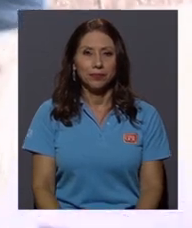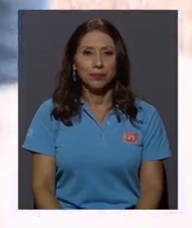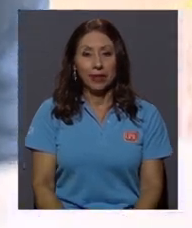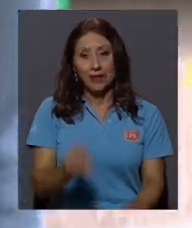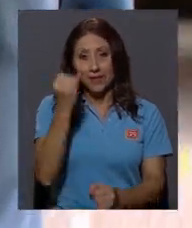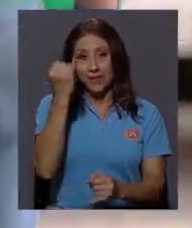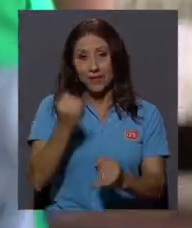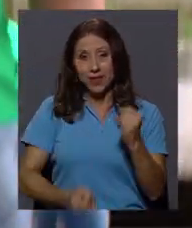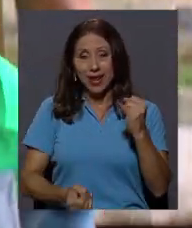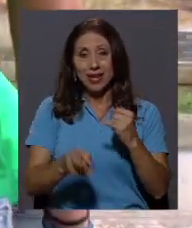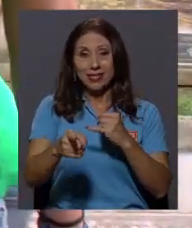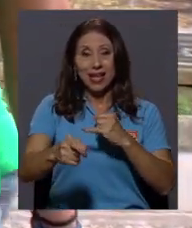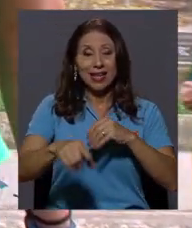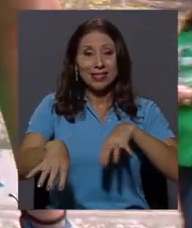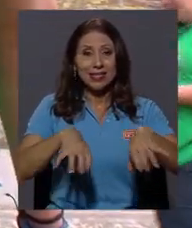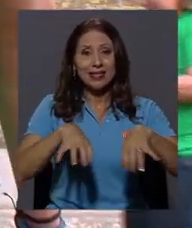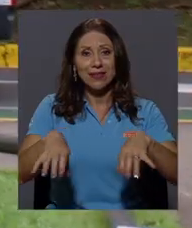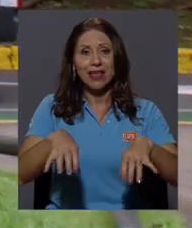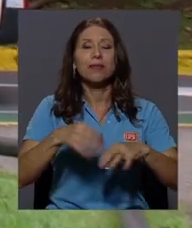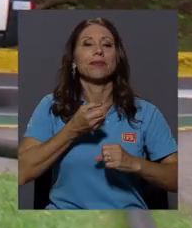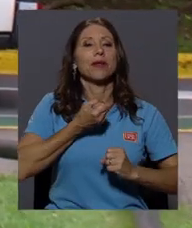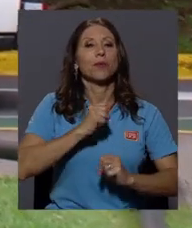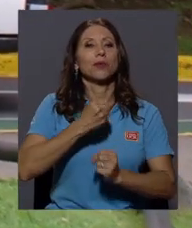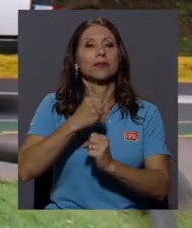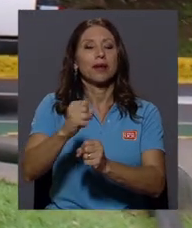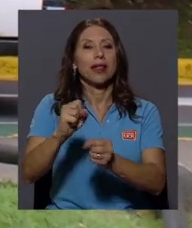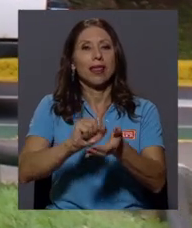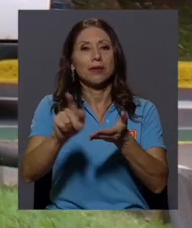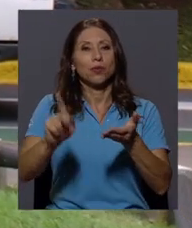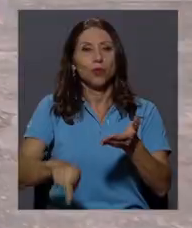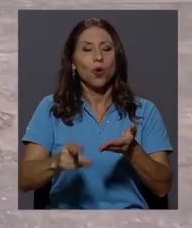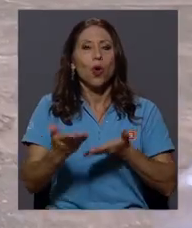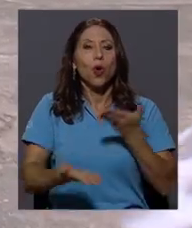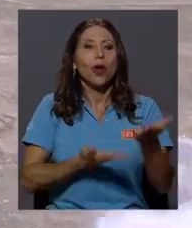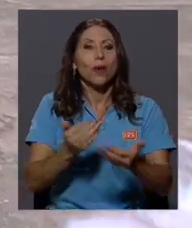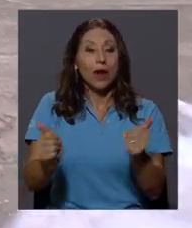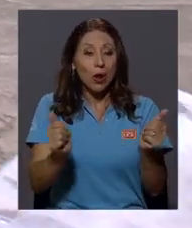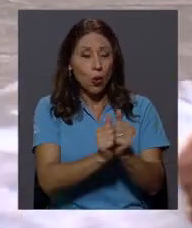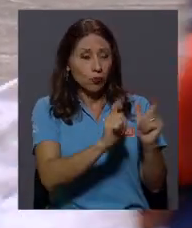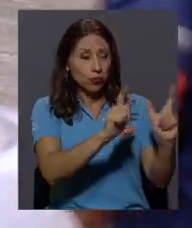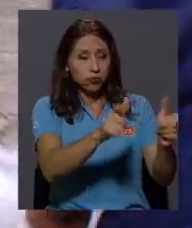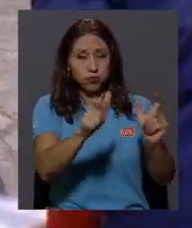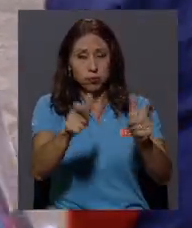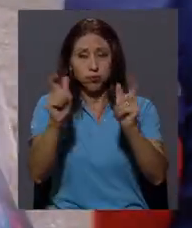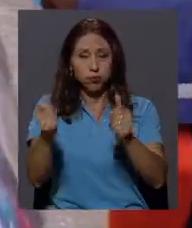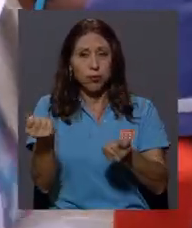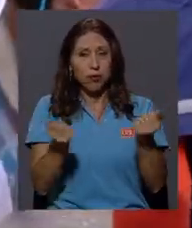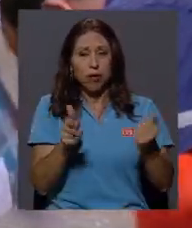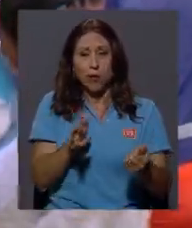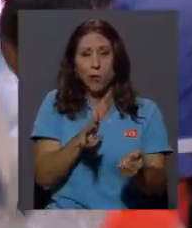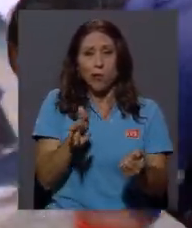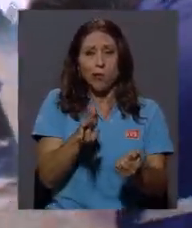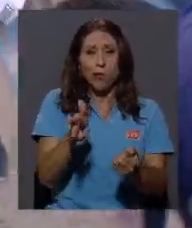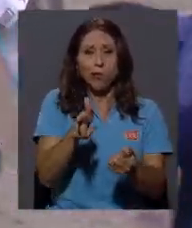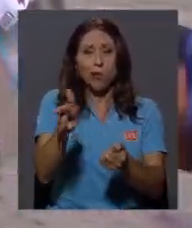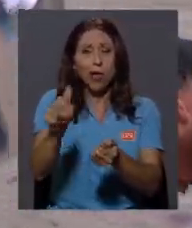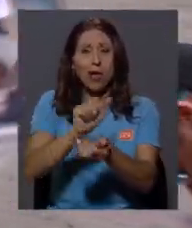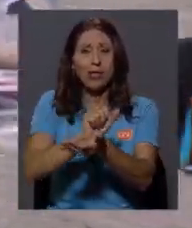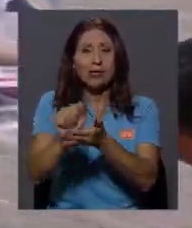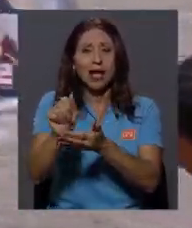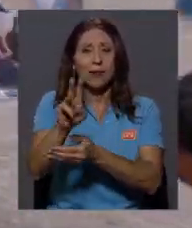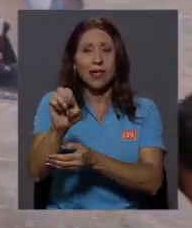Al finalizar la campaña, la Municipalidad de Montes de Oca colaboró con el traslado de los residuos al Centro de Acopio en San Miguel de